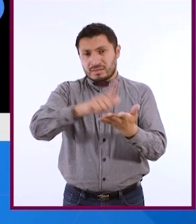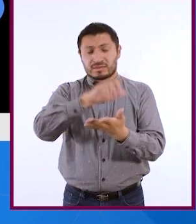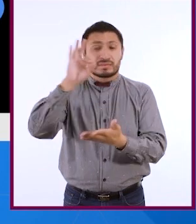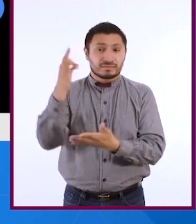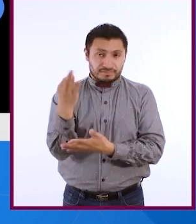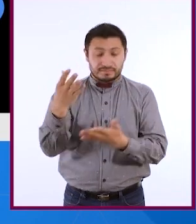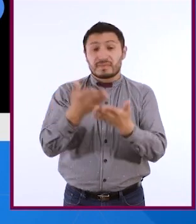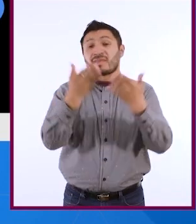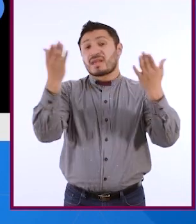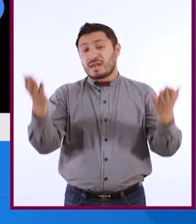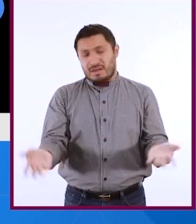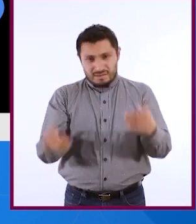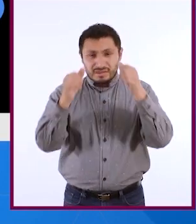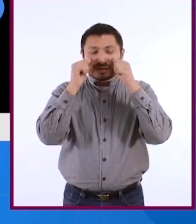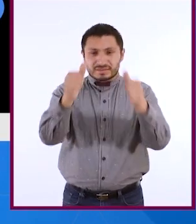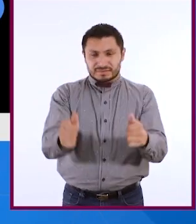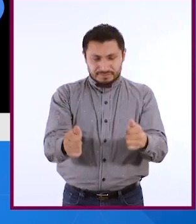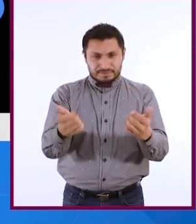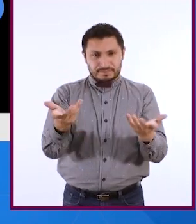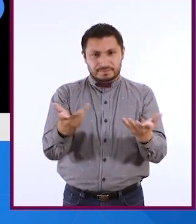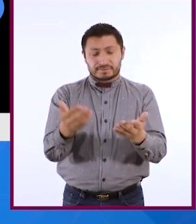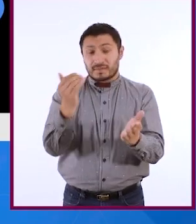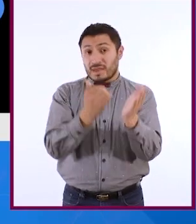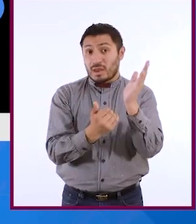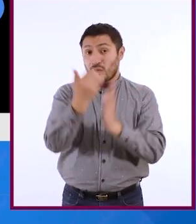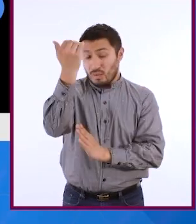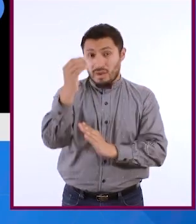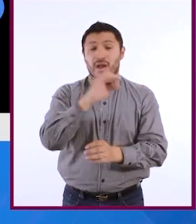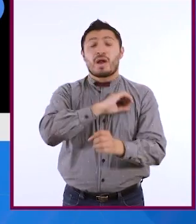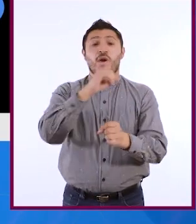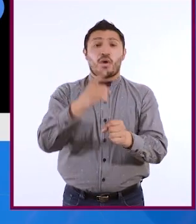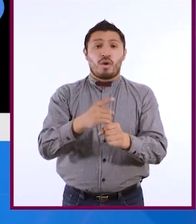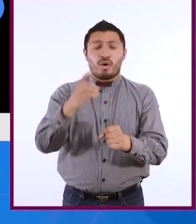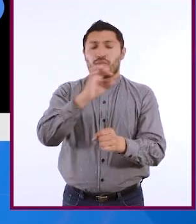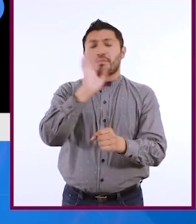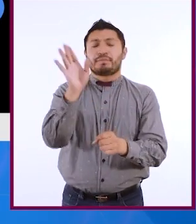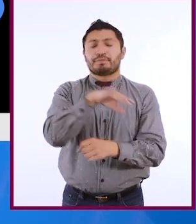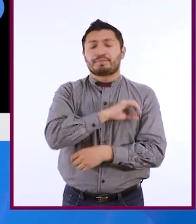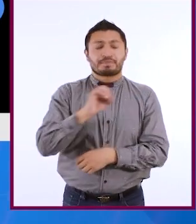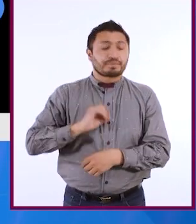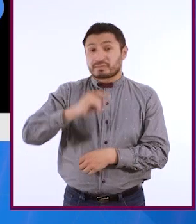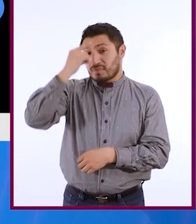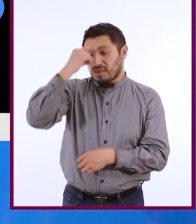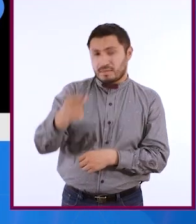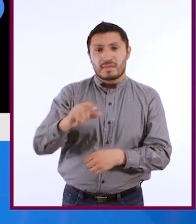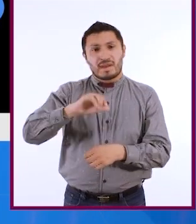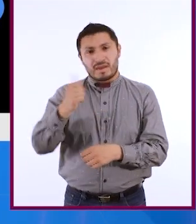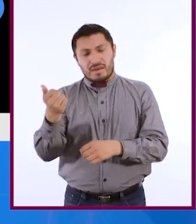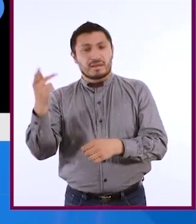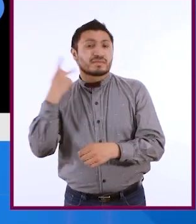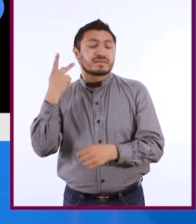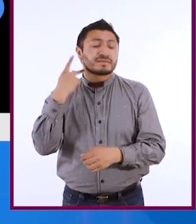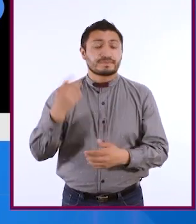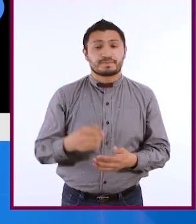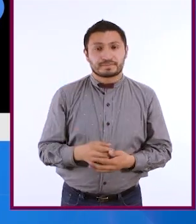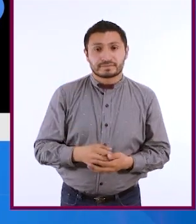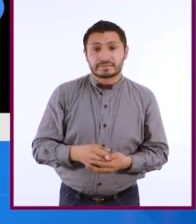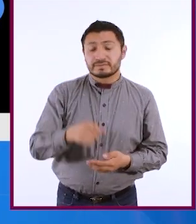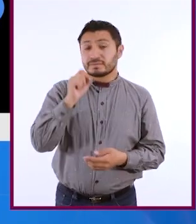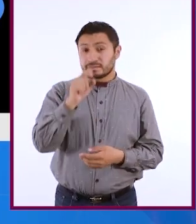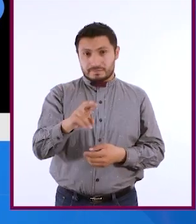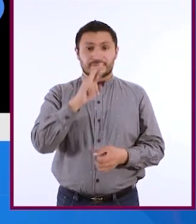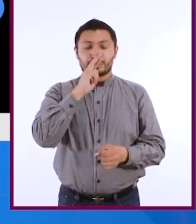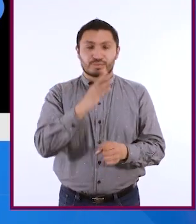¿no? Ahora estamos viendo un aumento de las obligaciones para paridad en otros ámbitos de la política y eso también pues